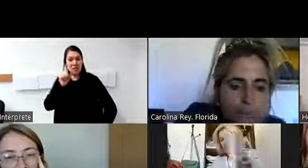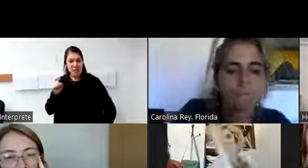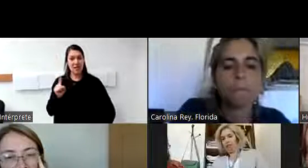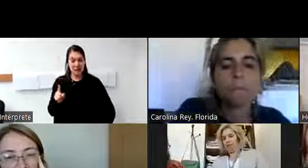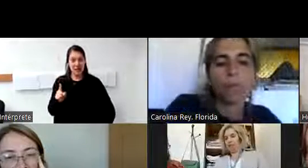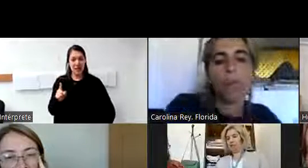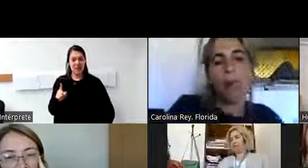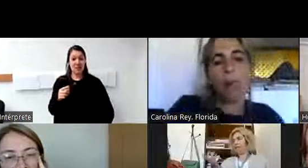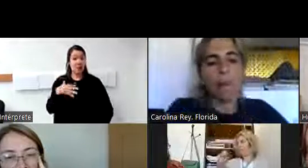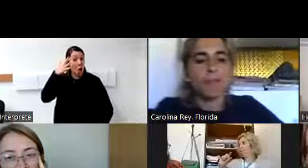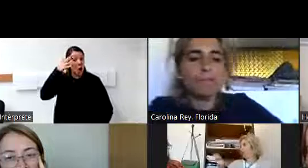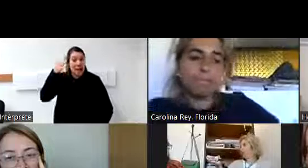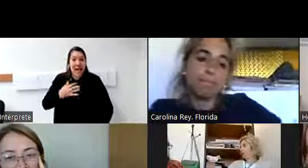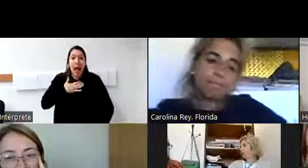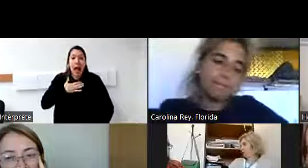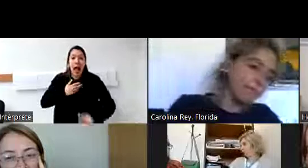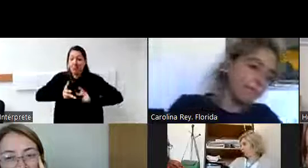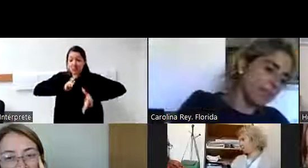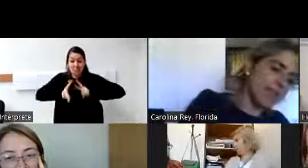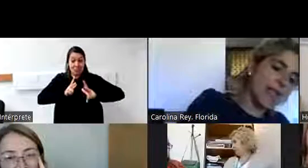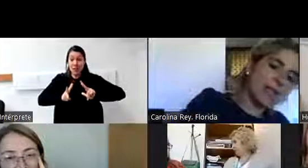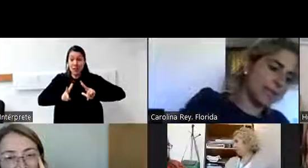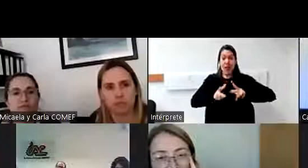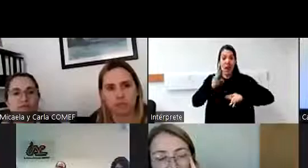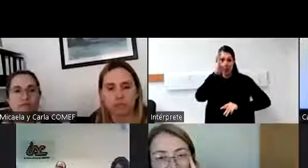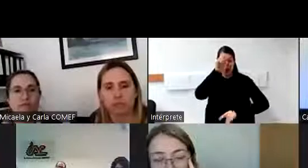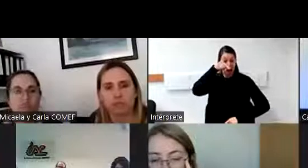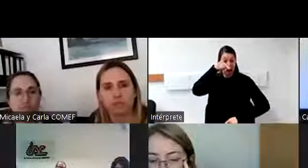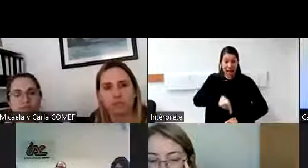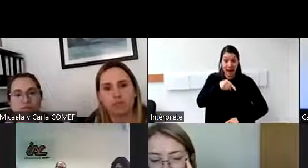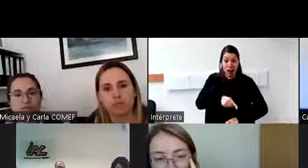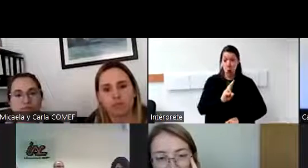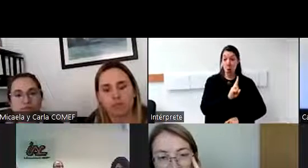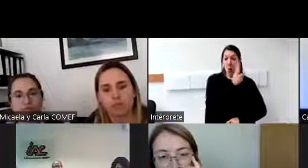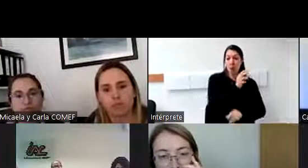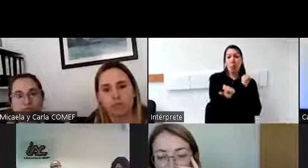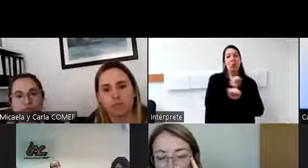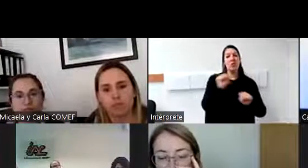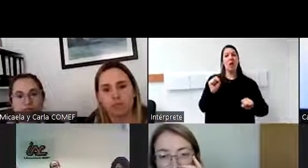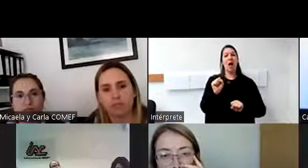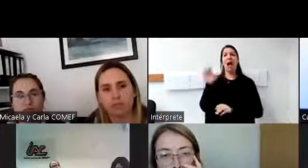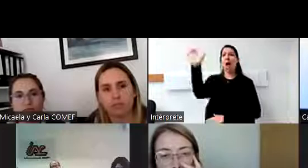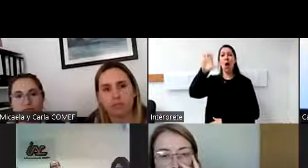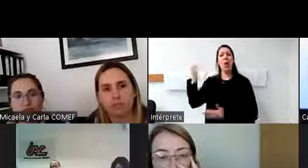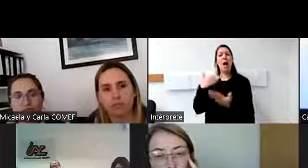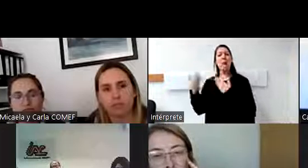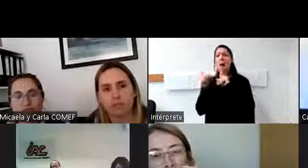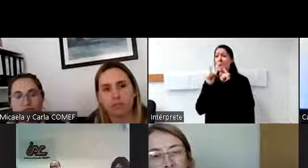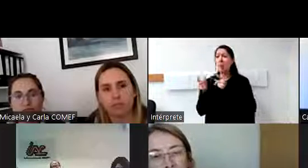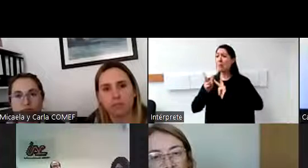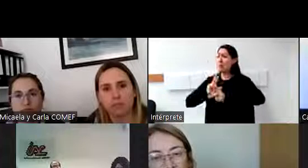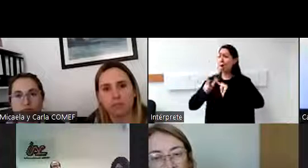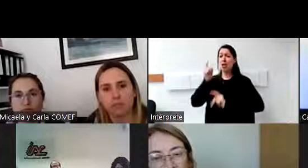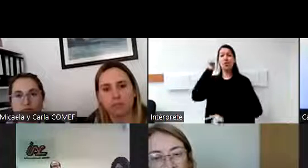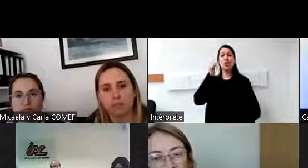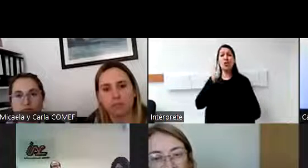Yo creía que el lenguaje seña lo aprendí acá y después lo aplicaba me iba a Europa y también hablaba con los sordos de allá, no,